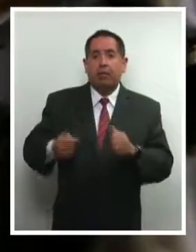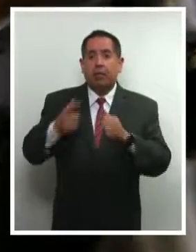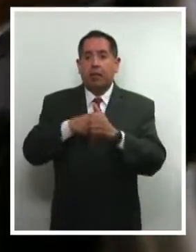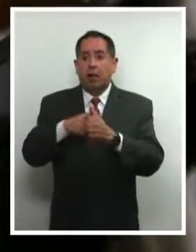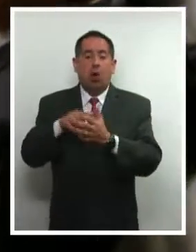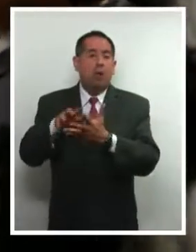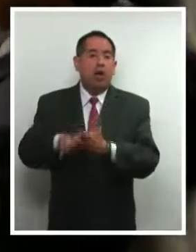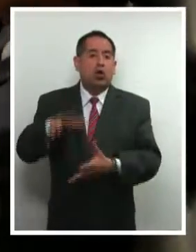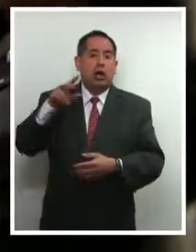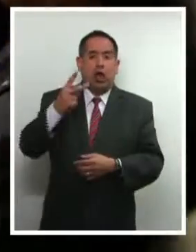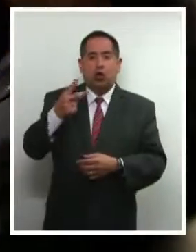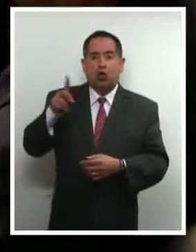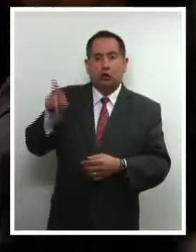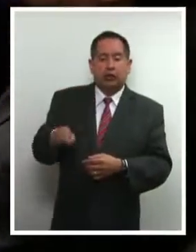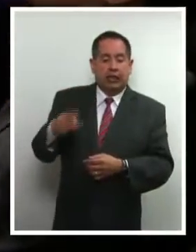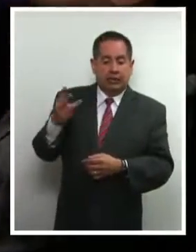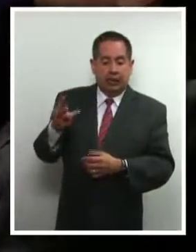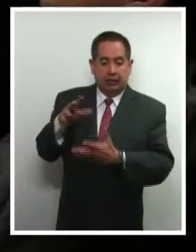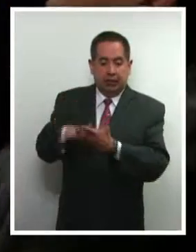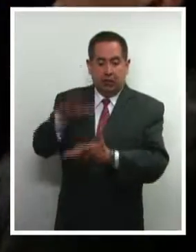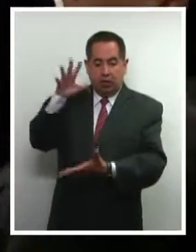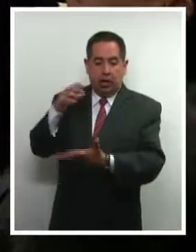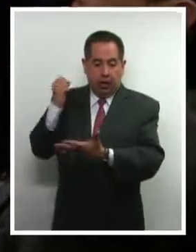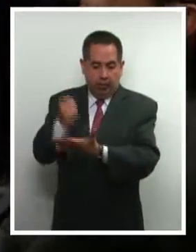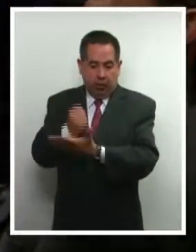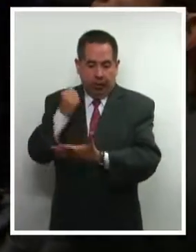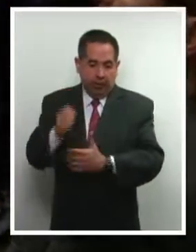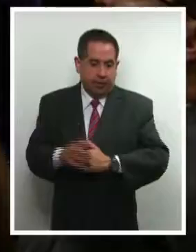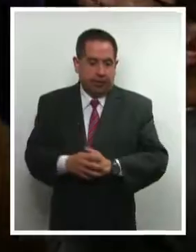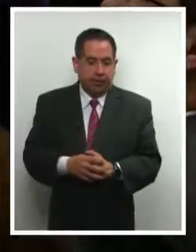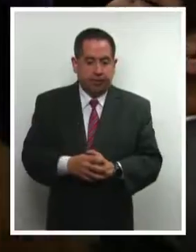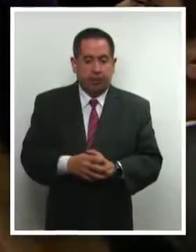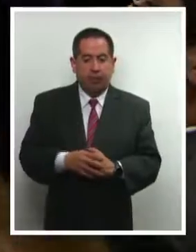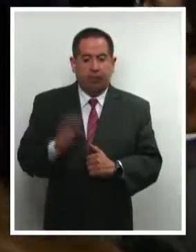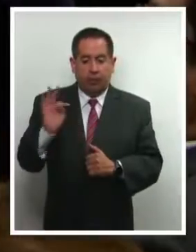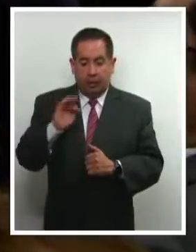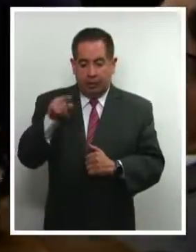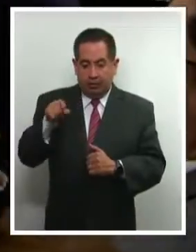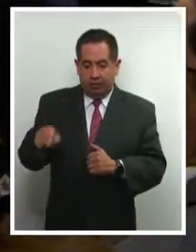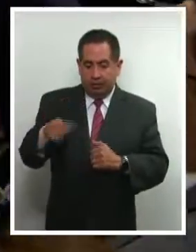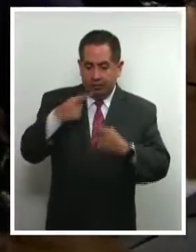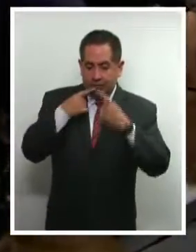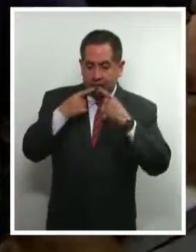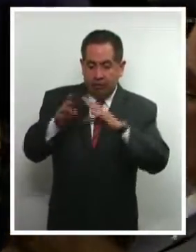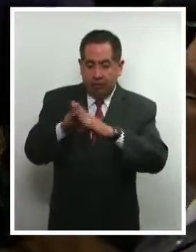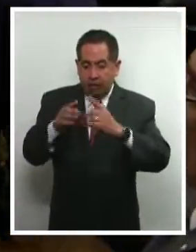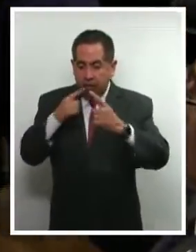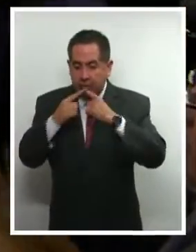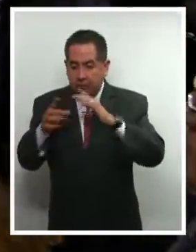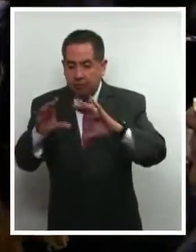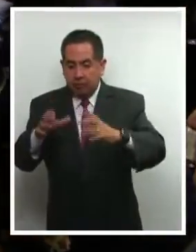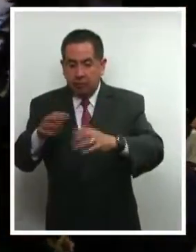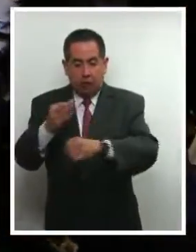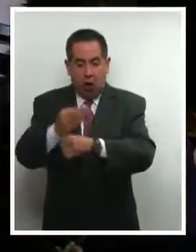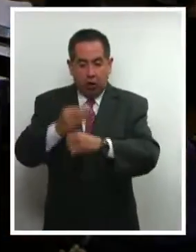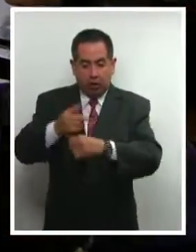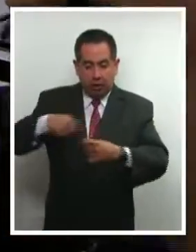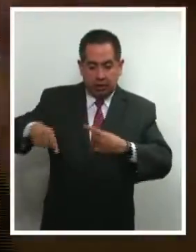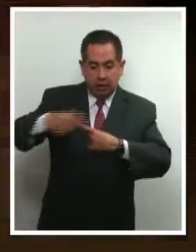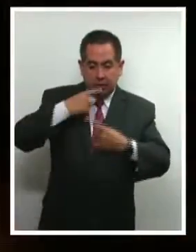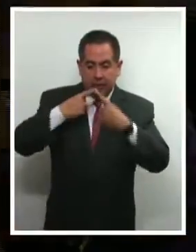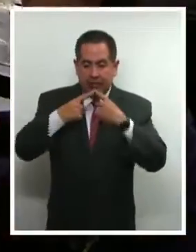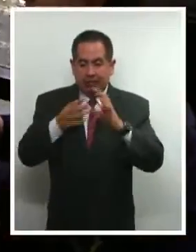por mayoría, es decir, las 2/3 partes. Dentro de lo que está a consideración del Pleno en estos momentos se